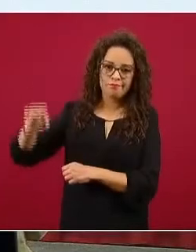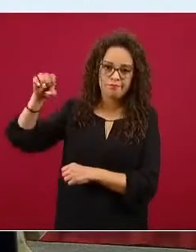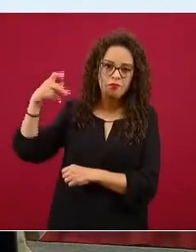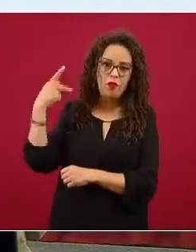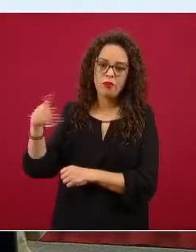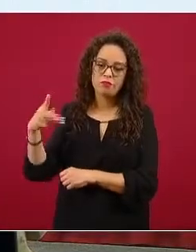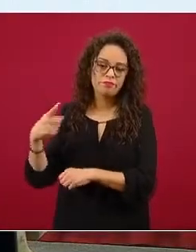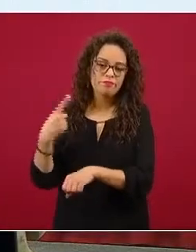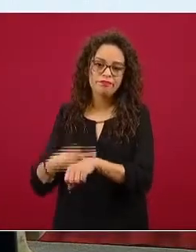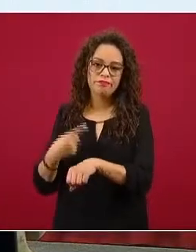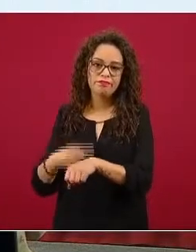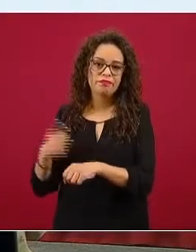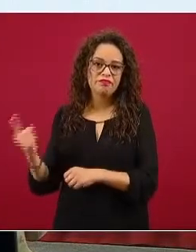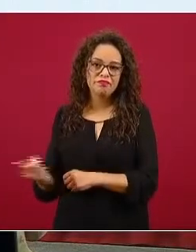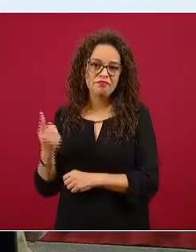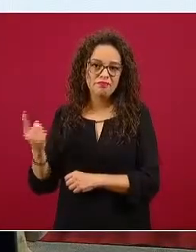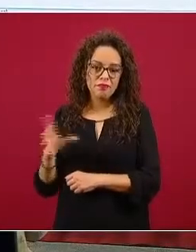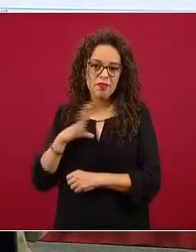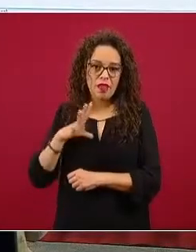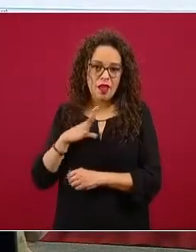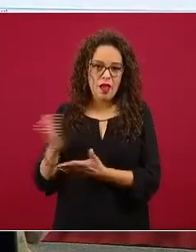favor.